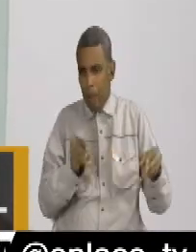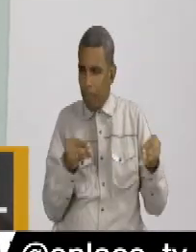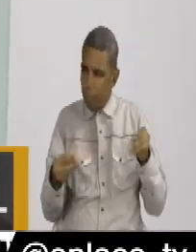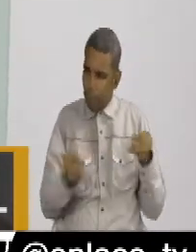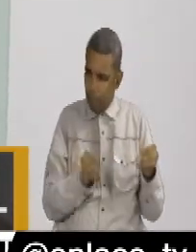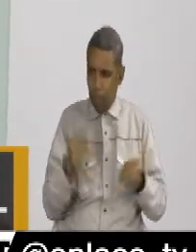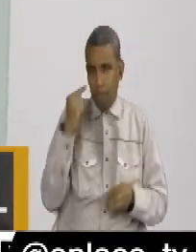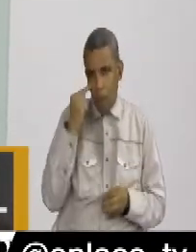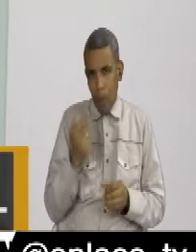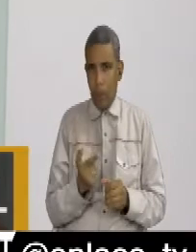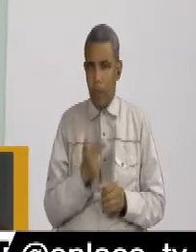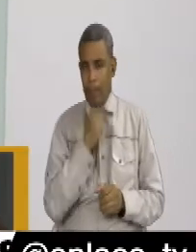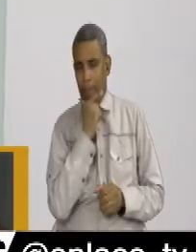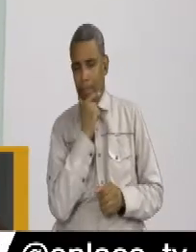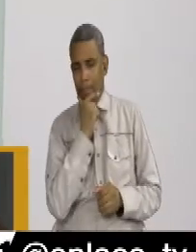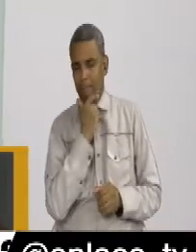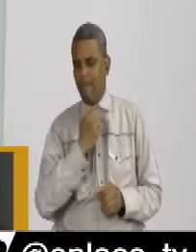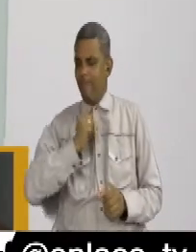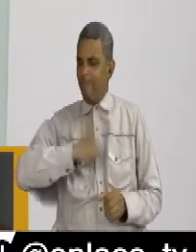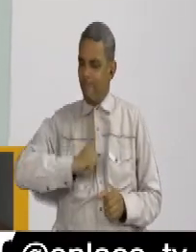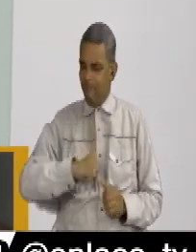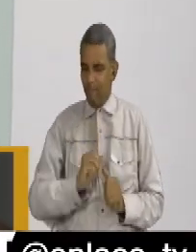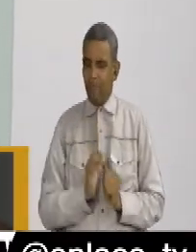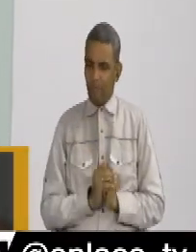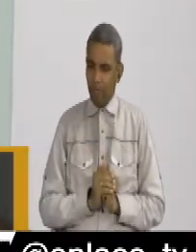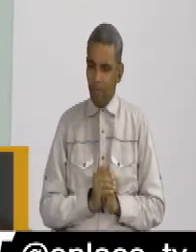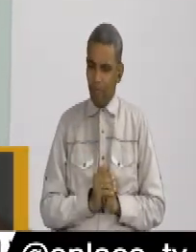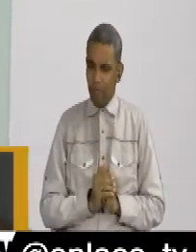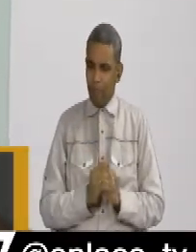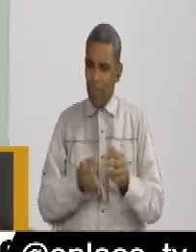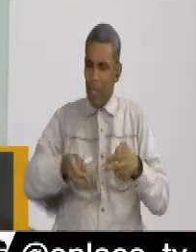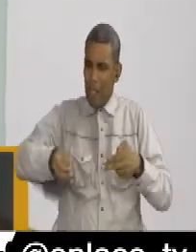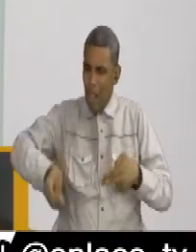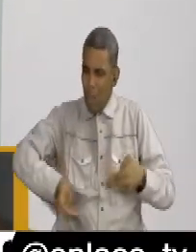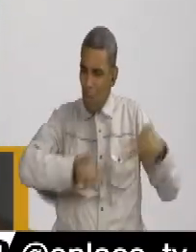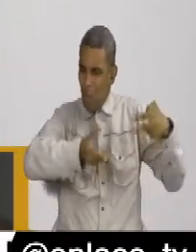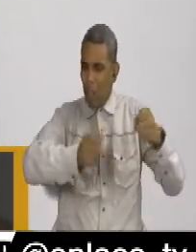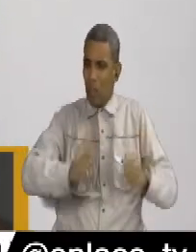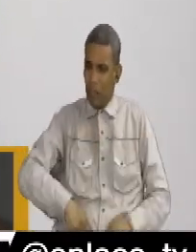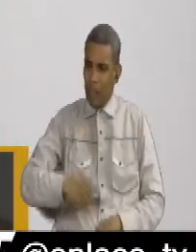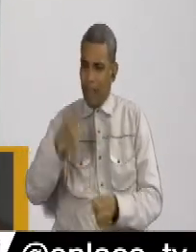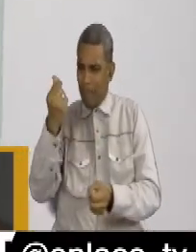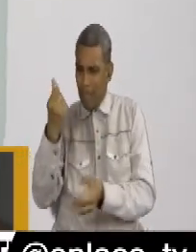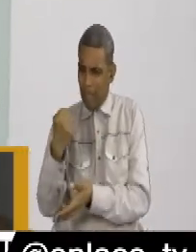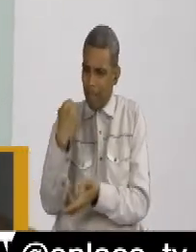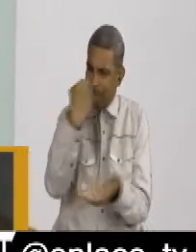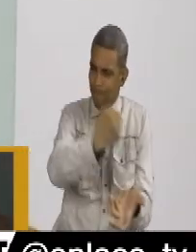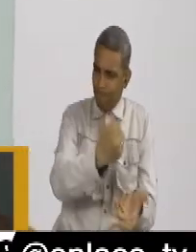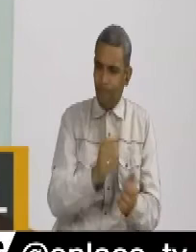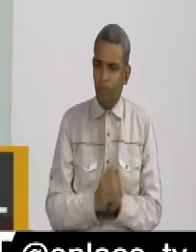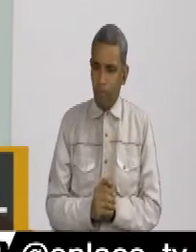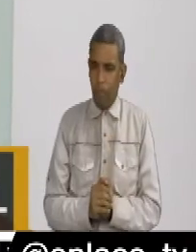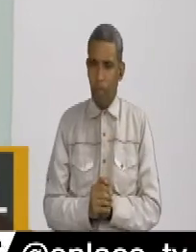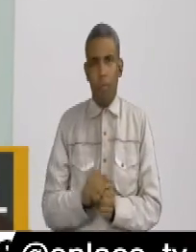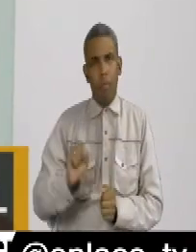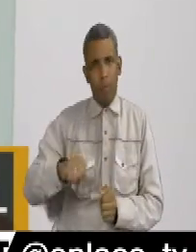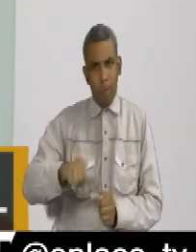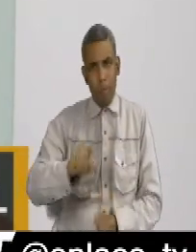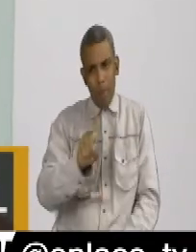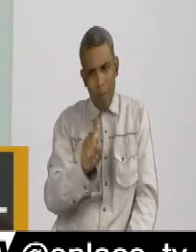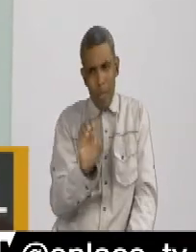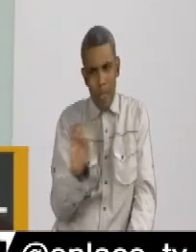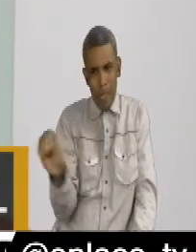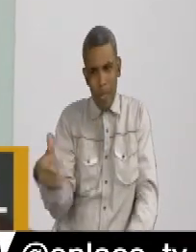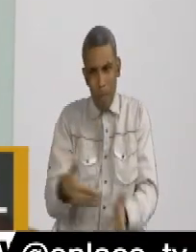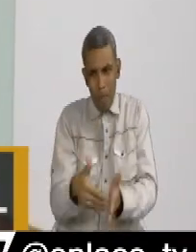es necesaria la refinanciación de la educación, que la propuesta de la FECODE de los 600 mil millones de pesos que